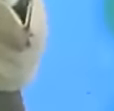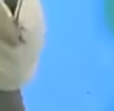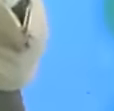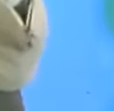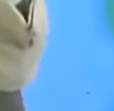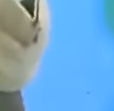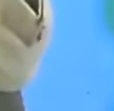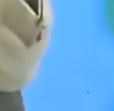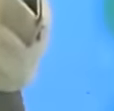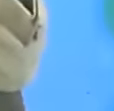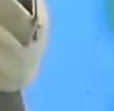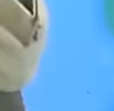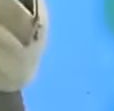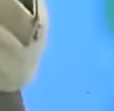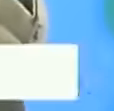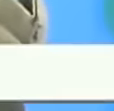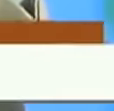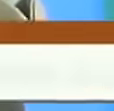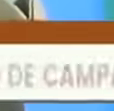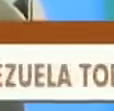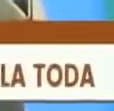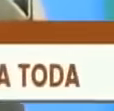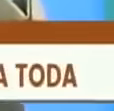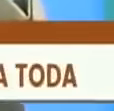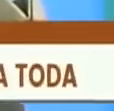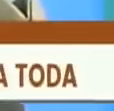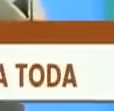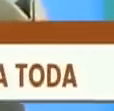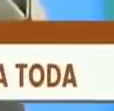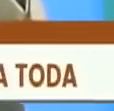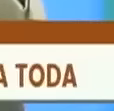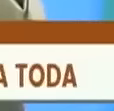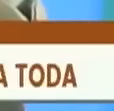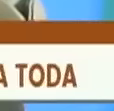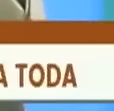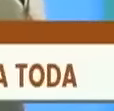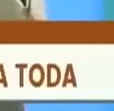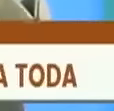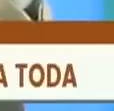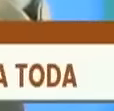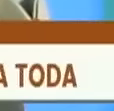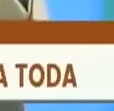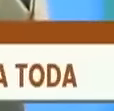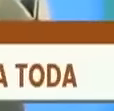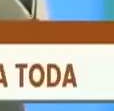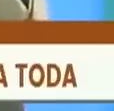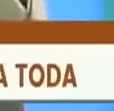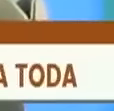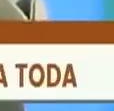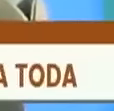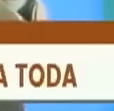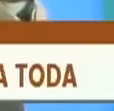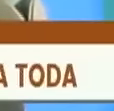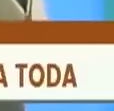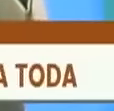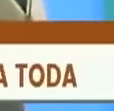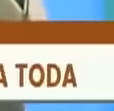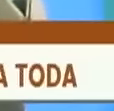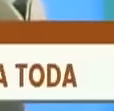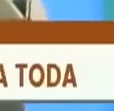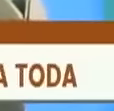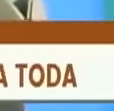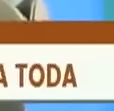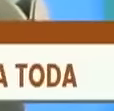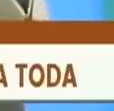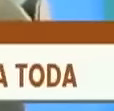pesar de todas las elecciones que le ha dado el pueblo de Venezuela a entender que hay una transformación profunda de la sociedad venezolana y ahora